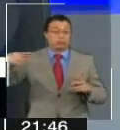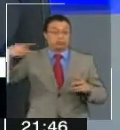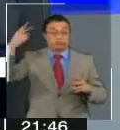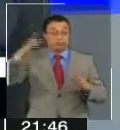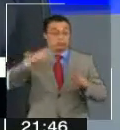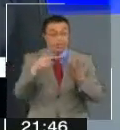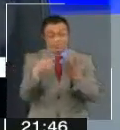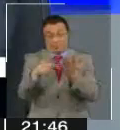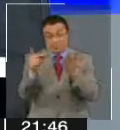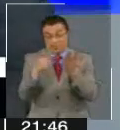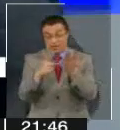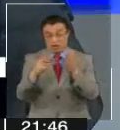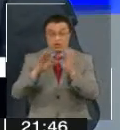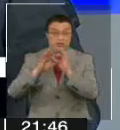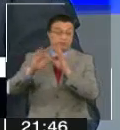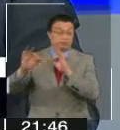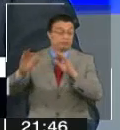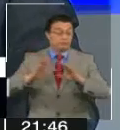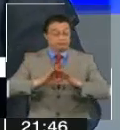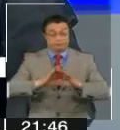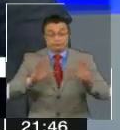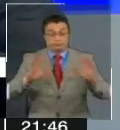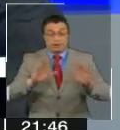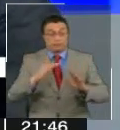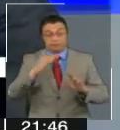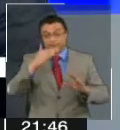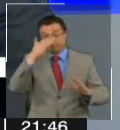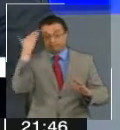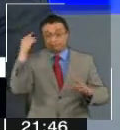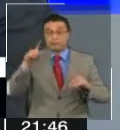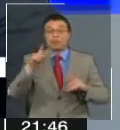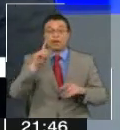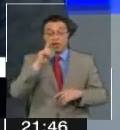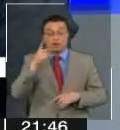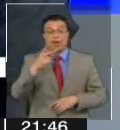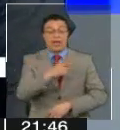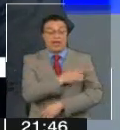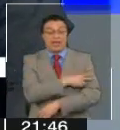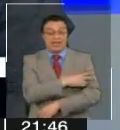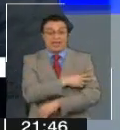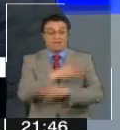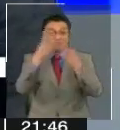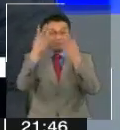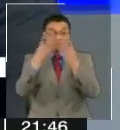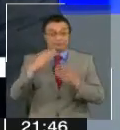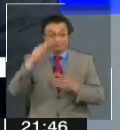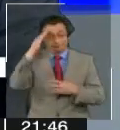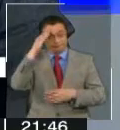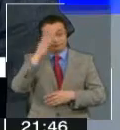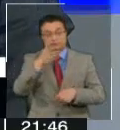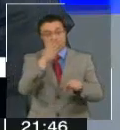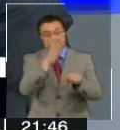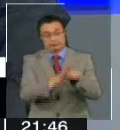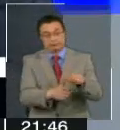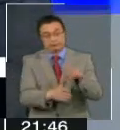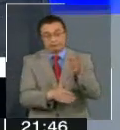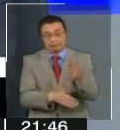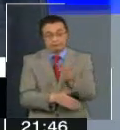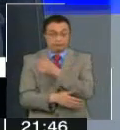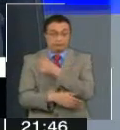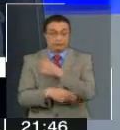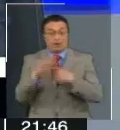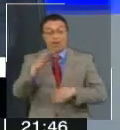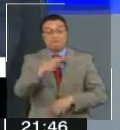los diagnósticos, pronósticos, no sé cómo le queramos llamar. El jefe de Gendarmería fue cesado o tuvo que renunciar. Hay